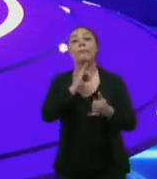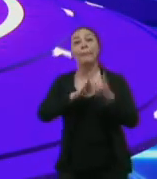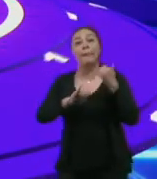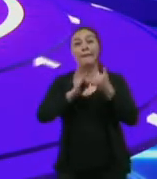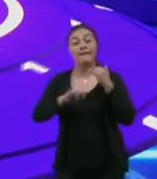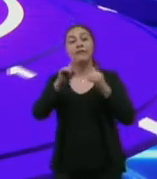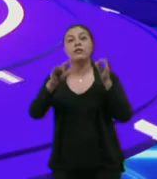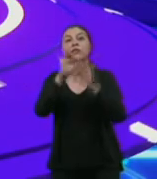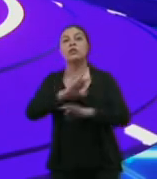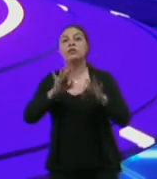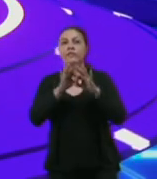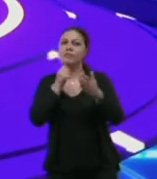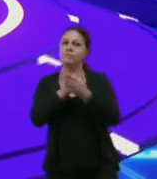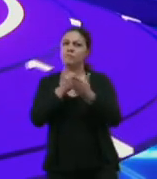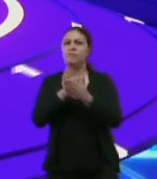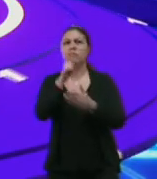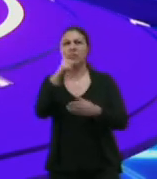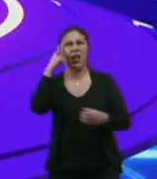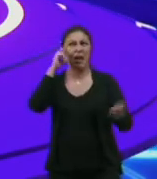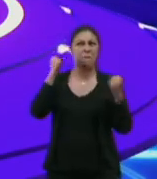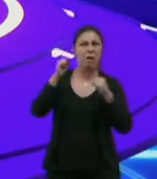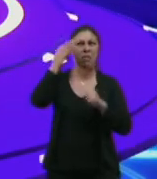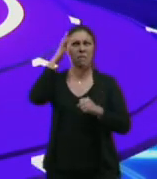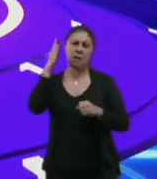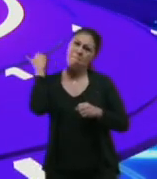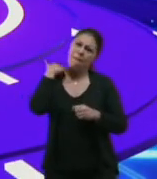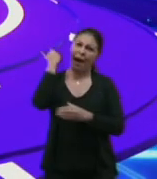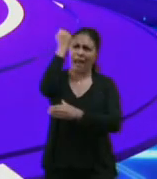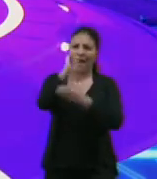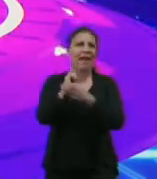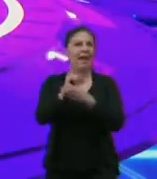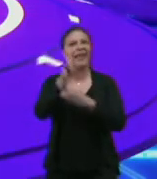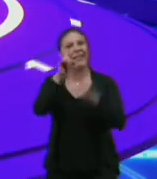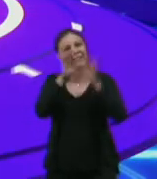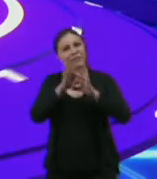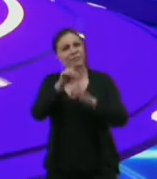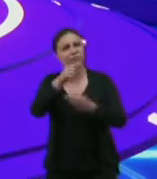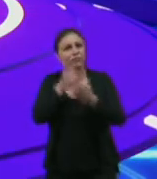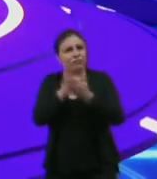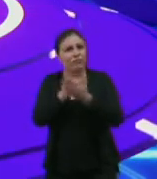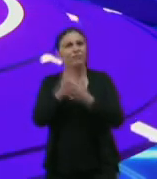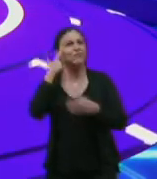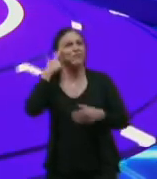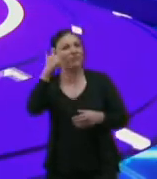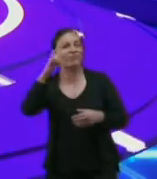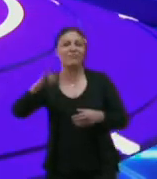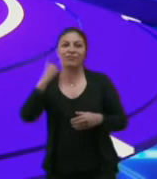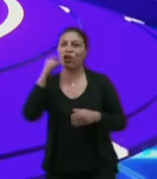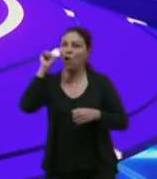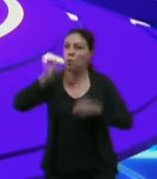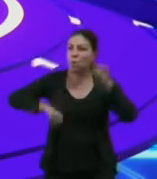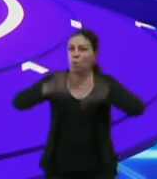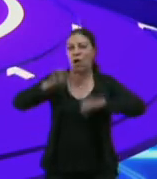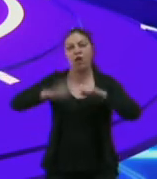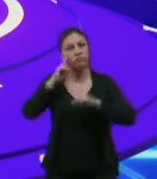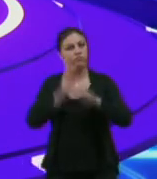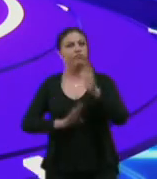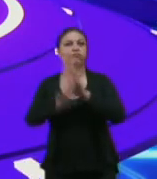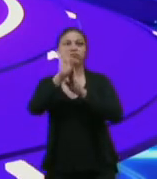en perder el miedo al fracaso para intentar para insistir para persistir y poder crecer